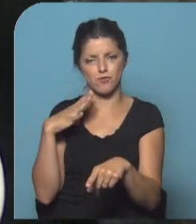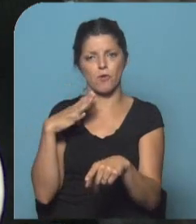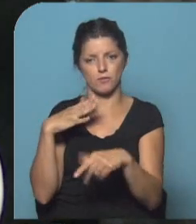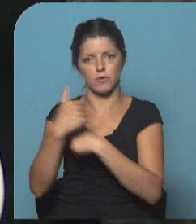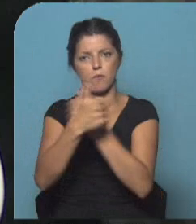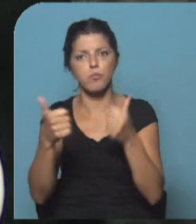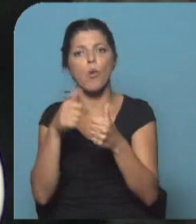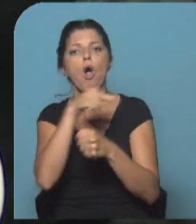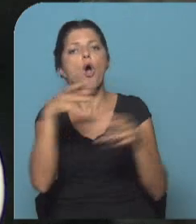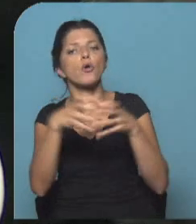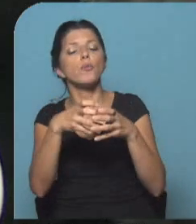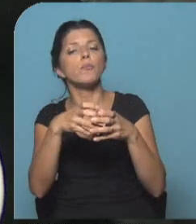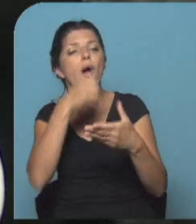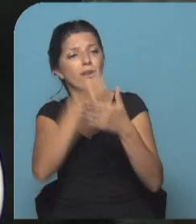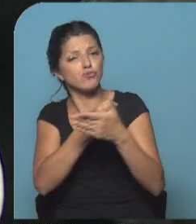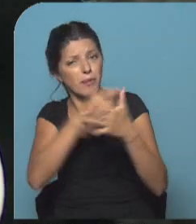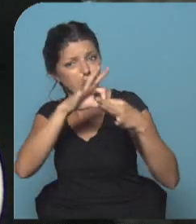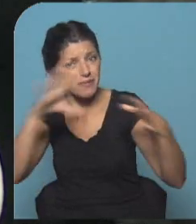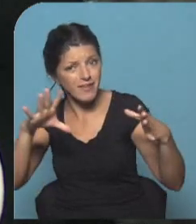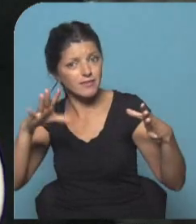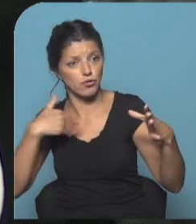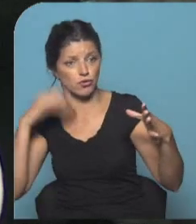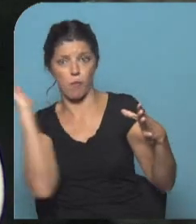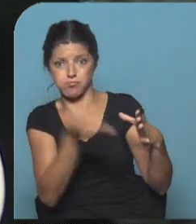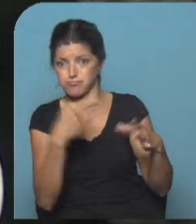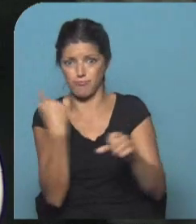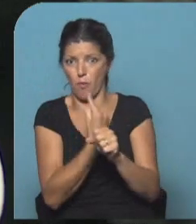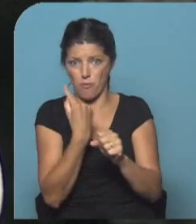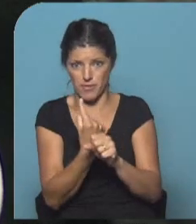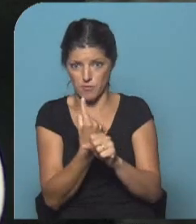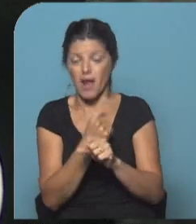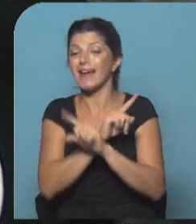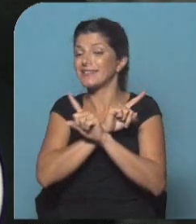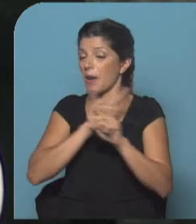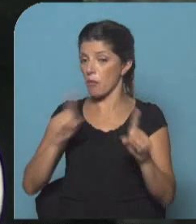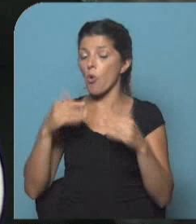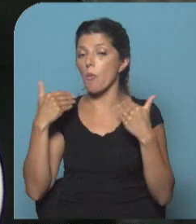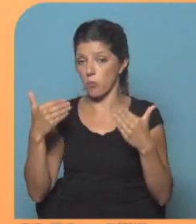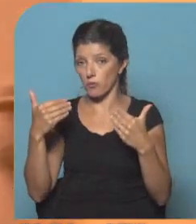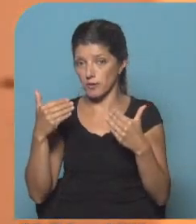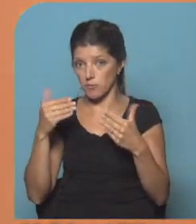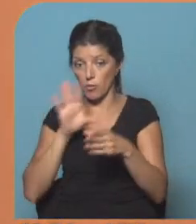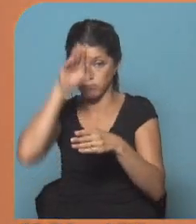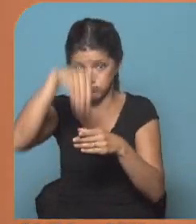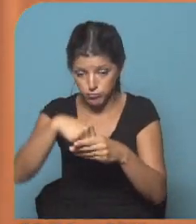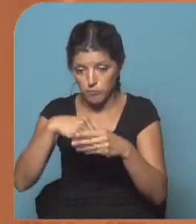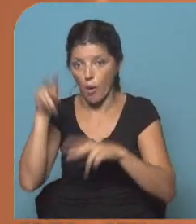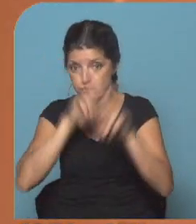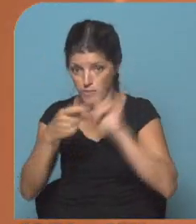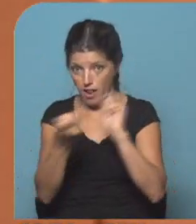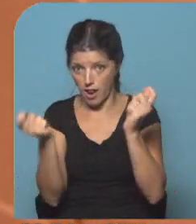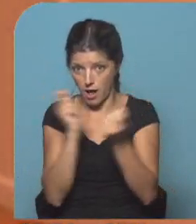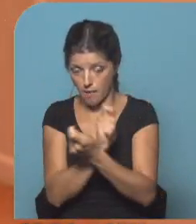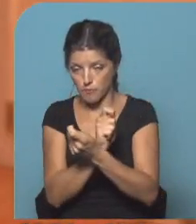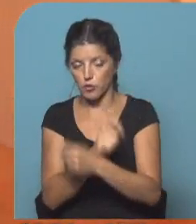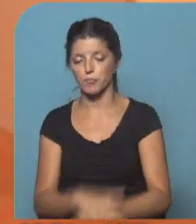bloque independentista y tampoco hemos conseguido convertirnos en el centro de esta alternativa. En